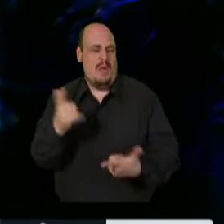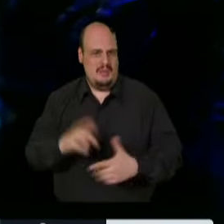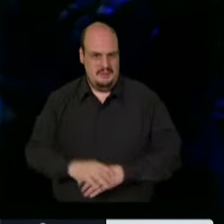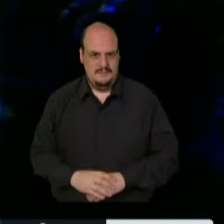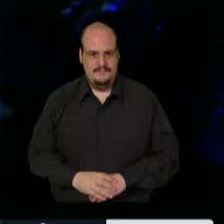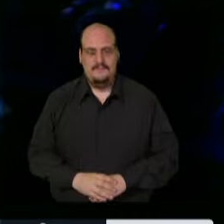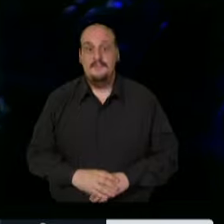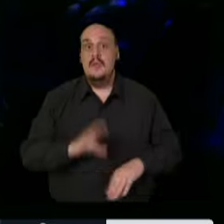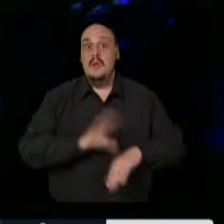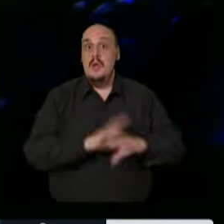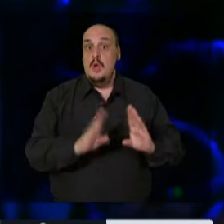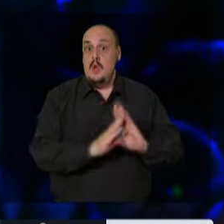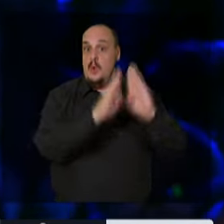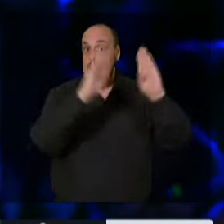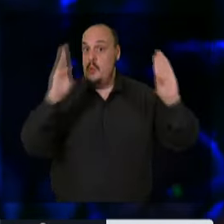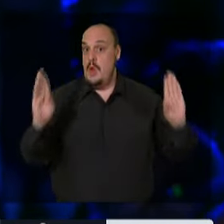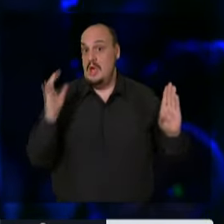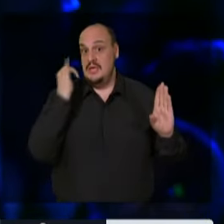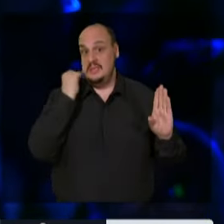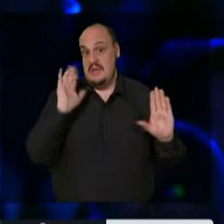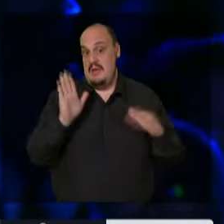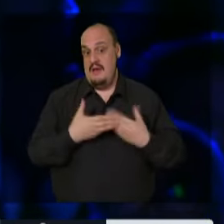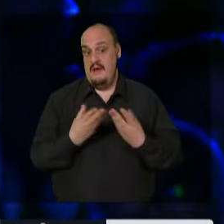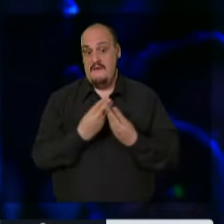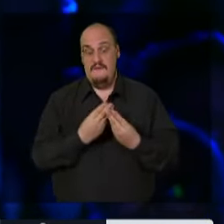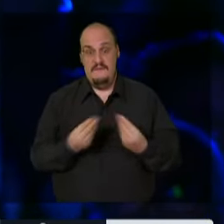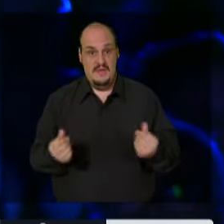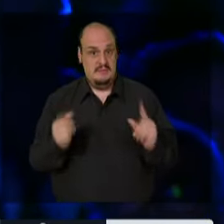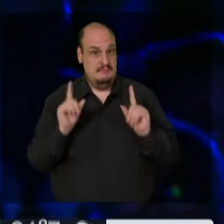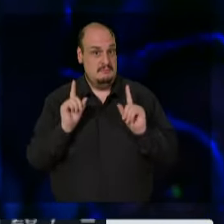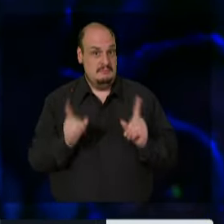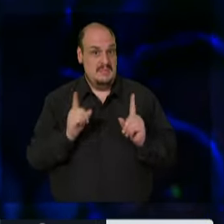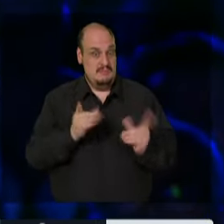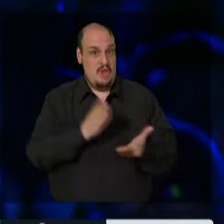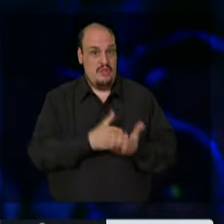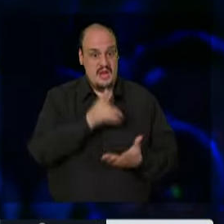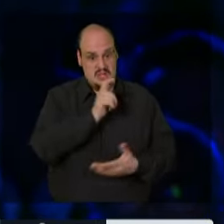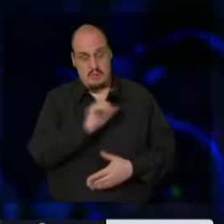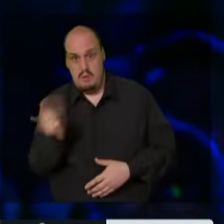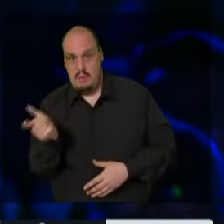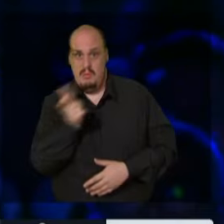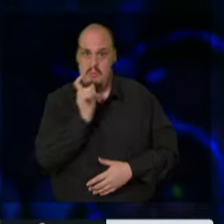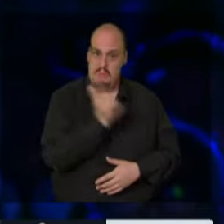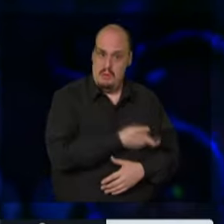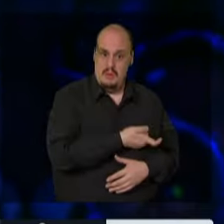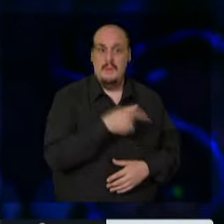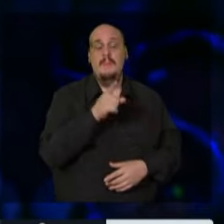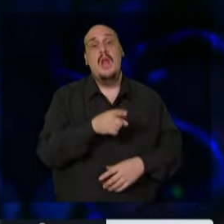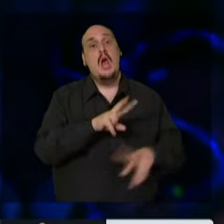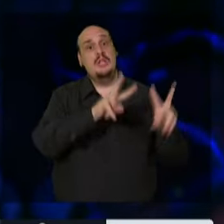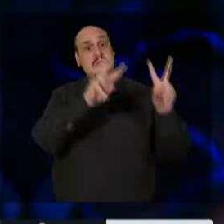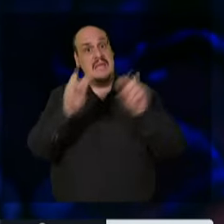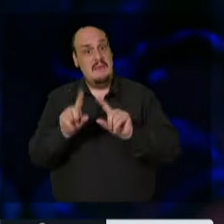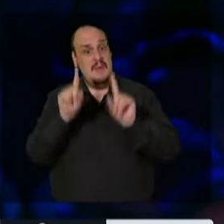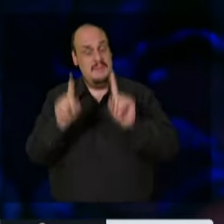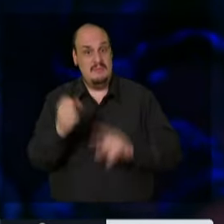este bloque que se ha constituido a partir de los derechos a réplica, pero vamos a continuar con el bloque temático